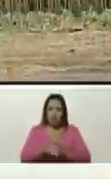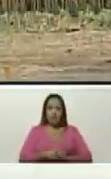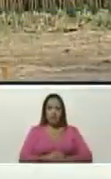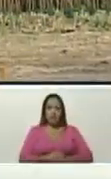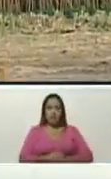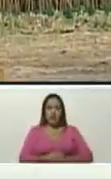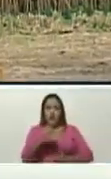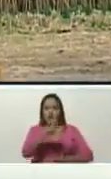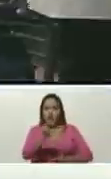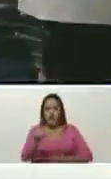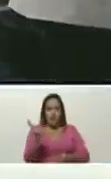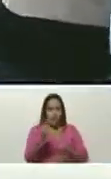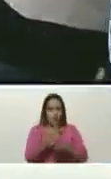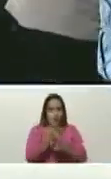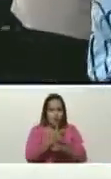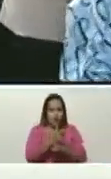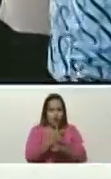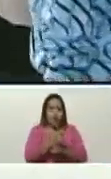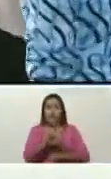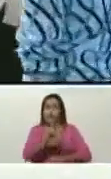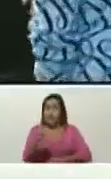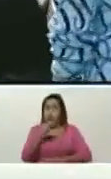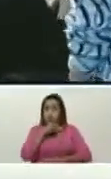el 20 de octubre, ya se va a cumplir casi un mes,